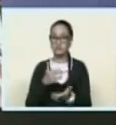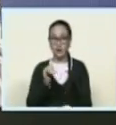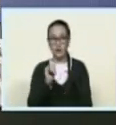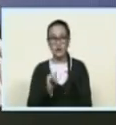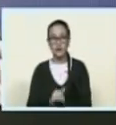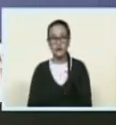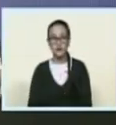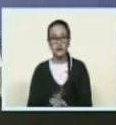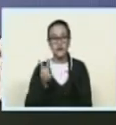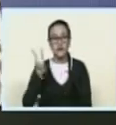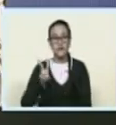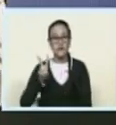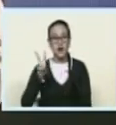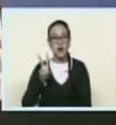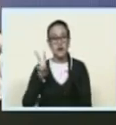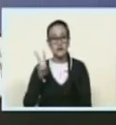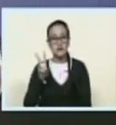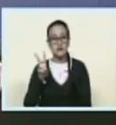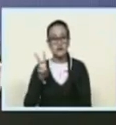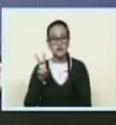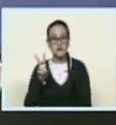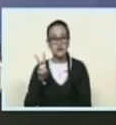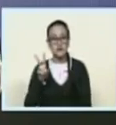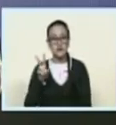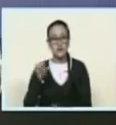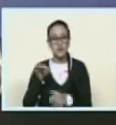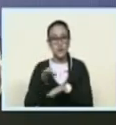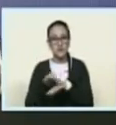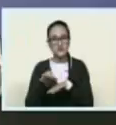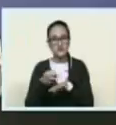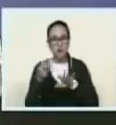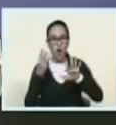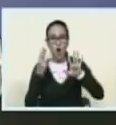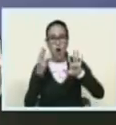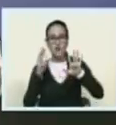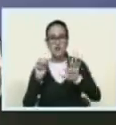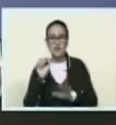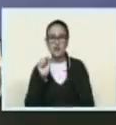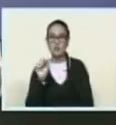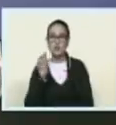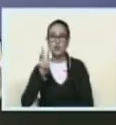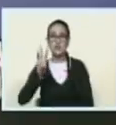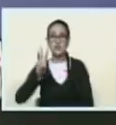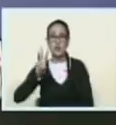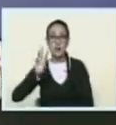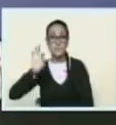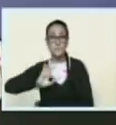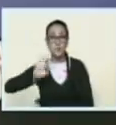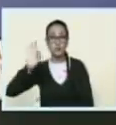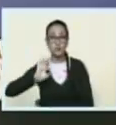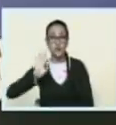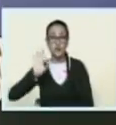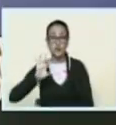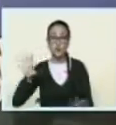Increíble, los Valles del Tuy. Municipio Paz Castilla, 80.3%.